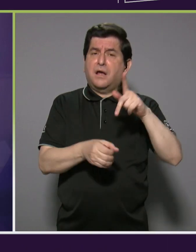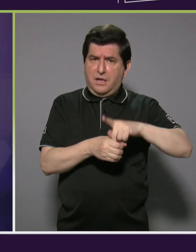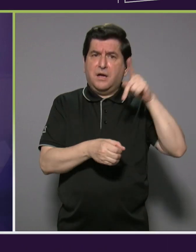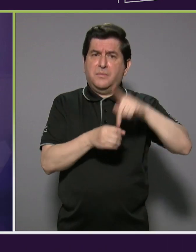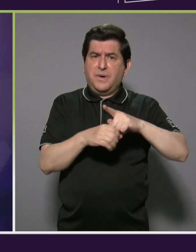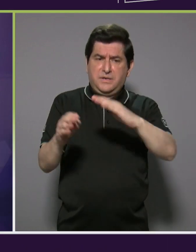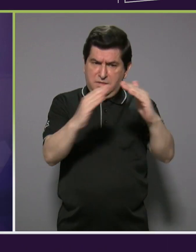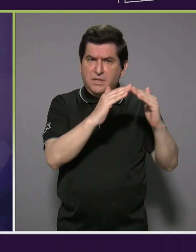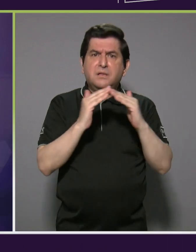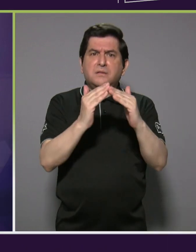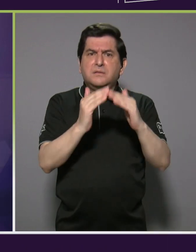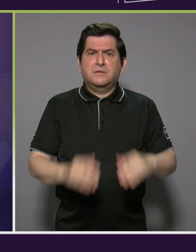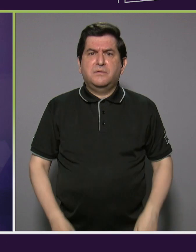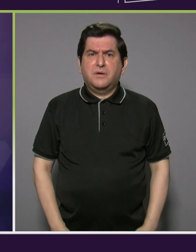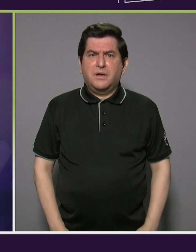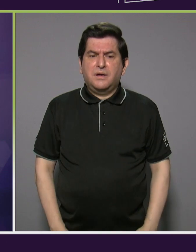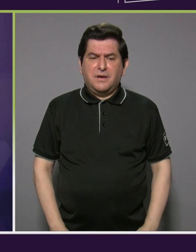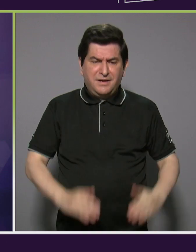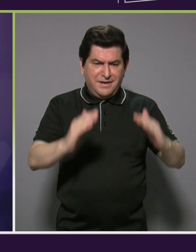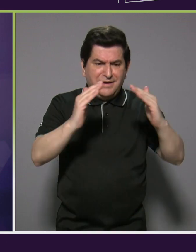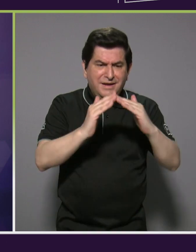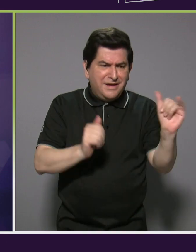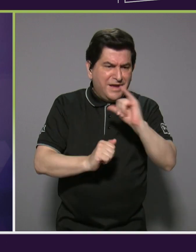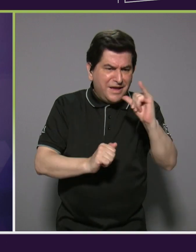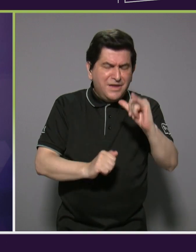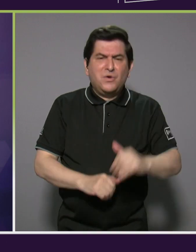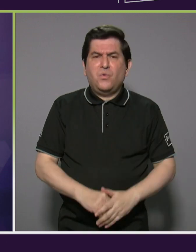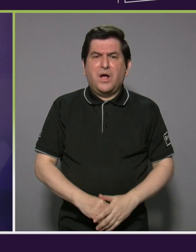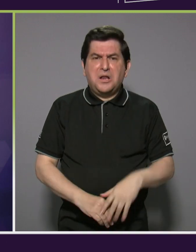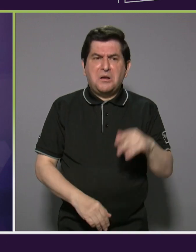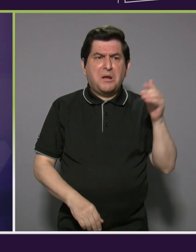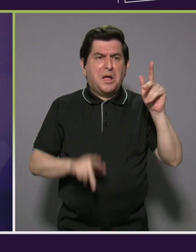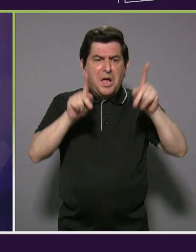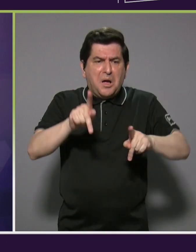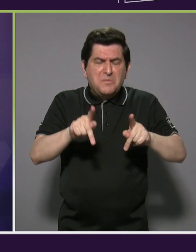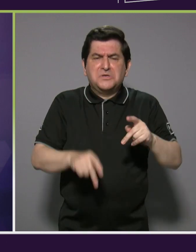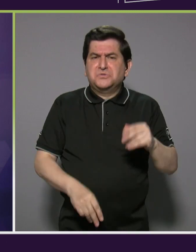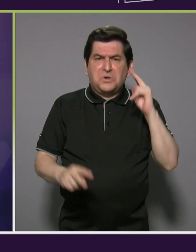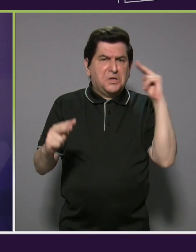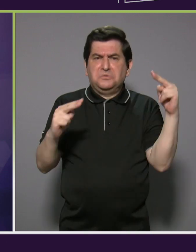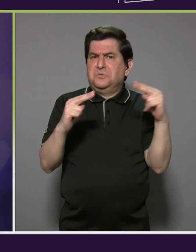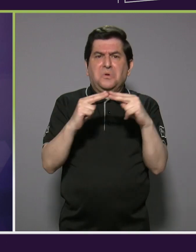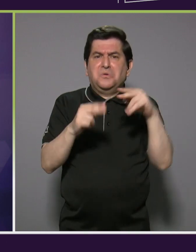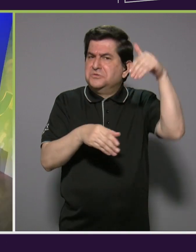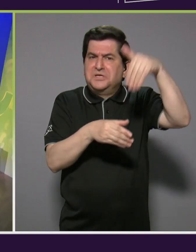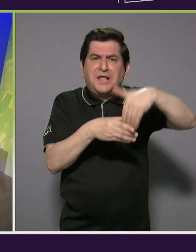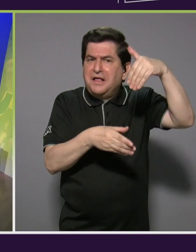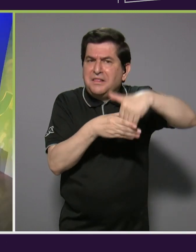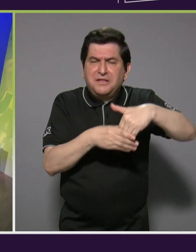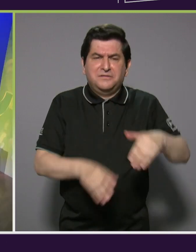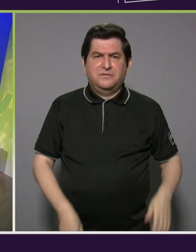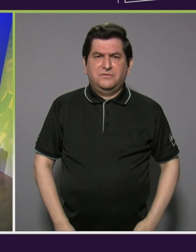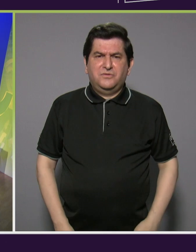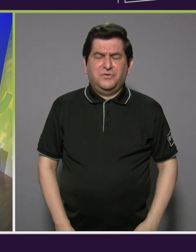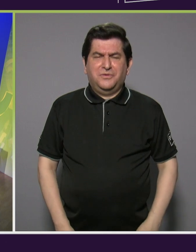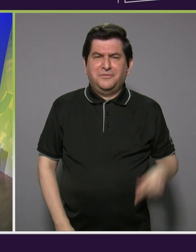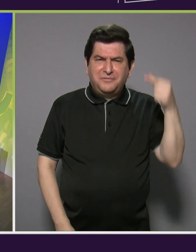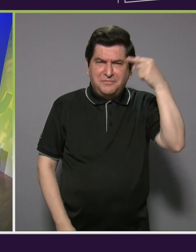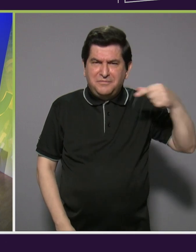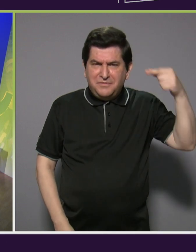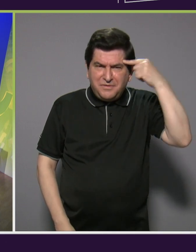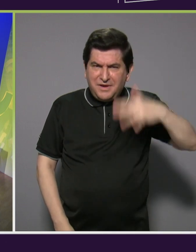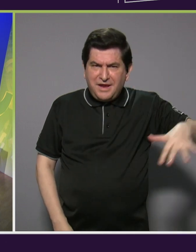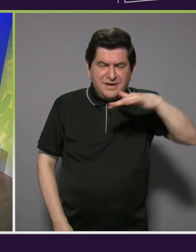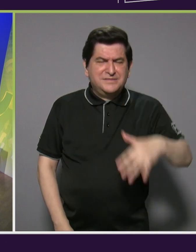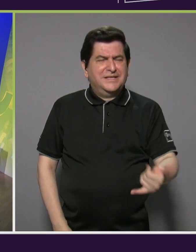en comunidad y son residencias que en la misma comunidad no se conocen las personas. Entonces uno ve que el Estado está fallando en ese